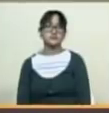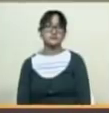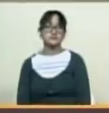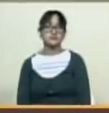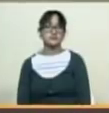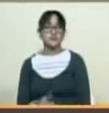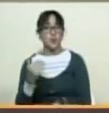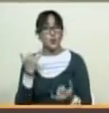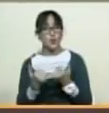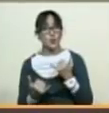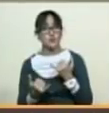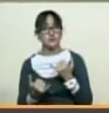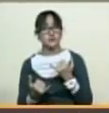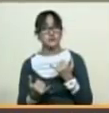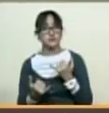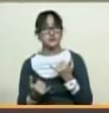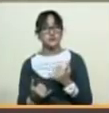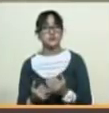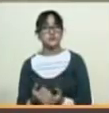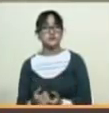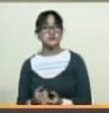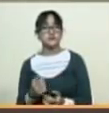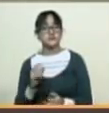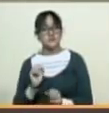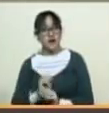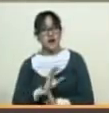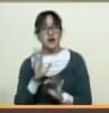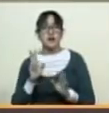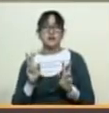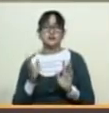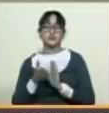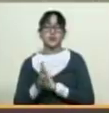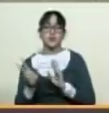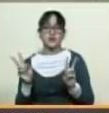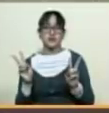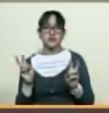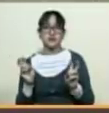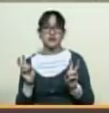Presidenta, y por último quisiera una aclaratoria con respecto